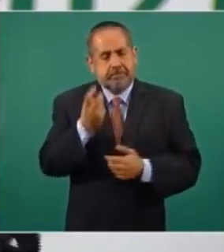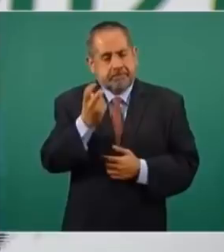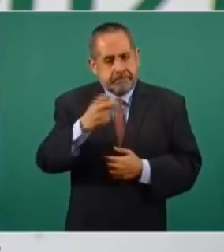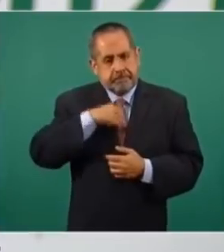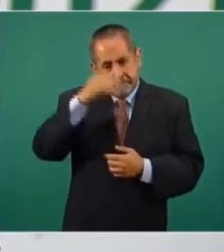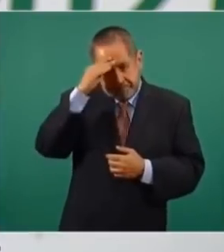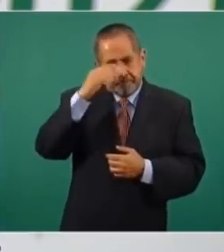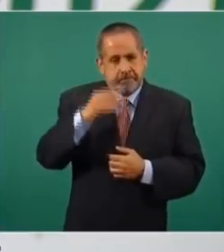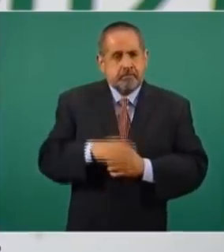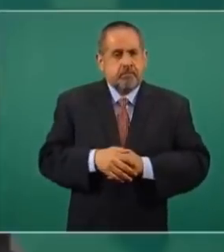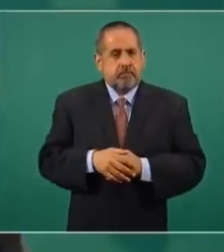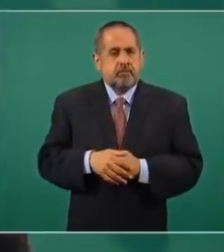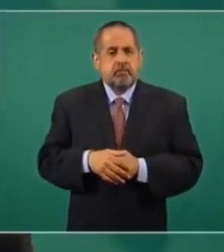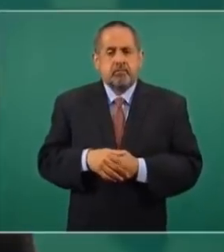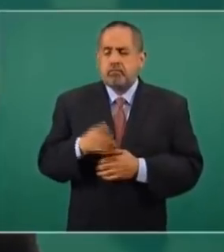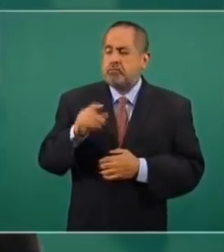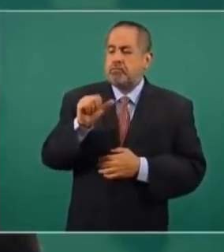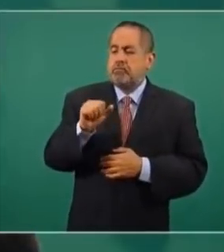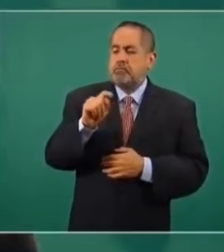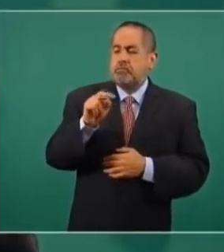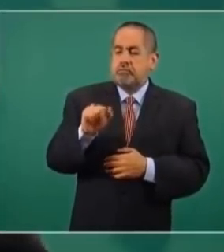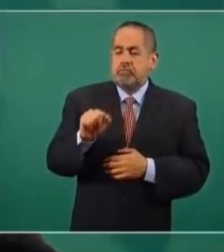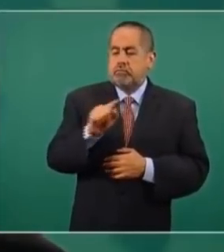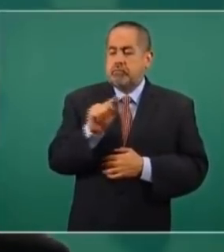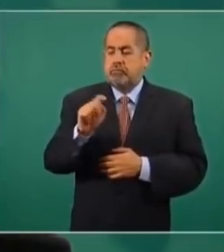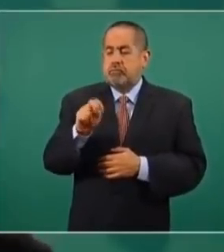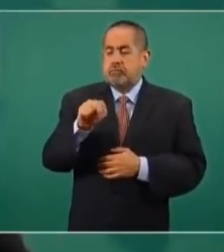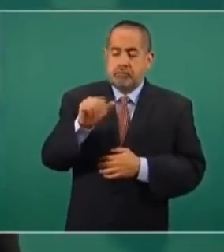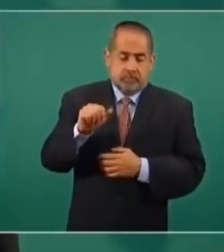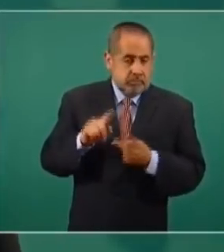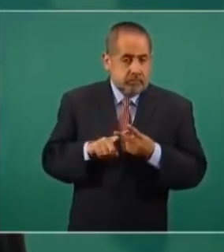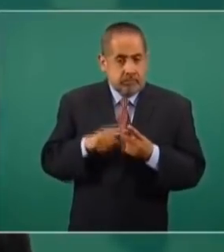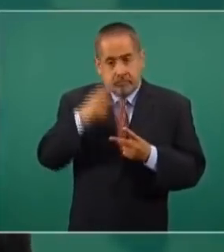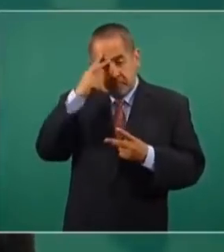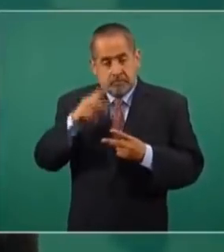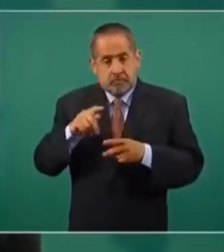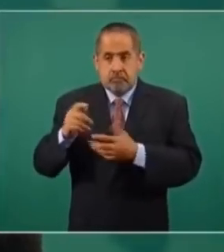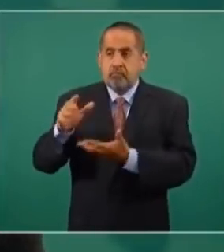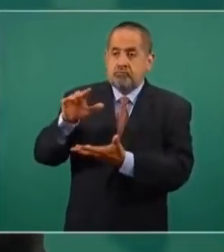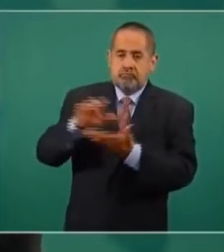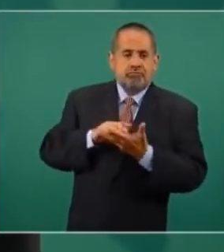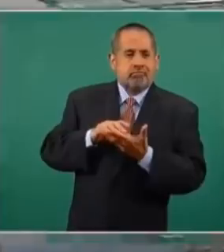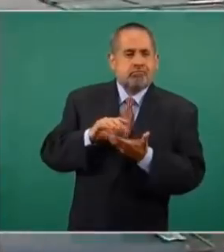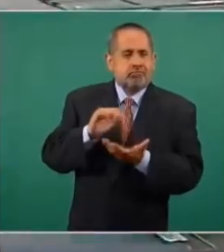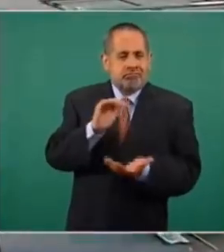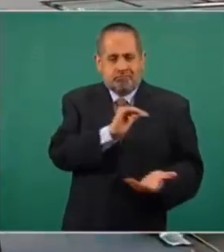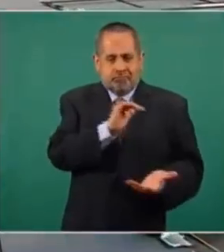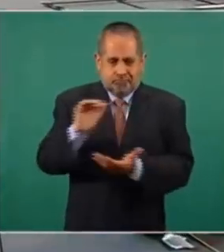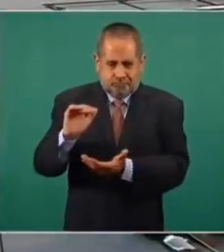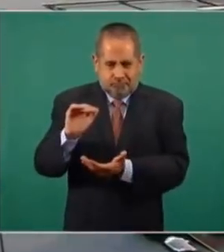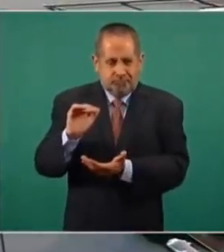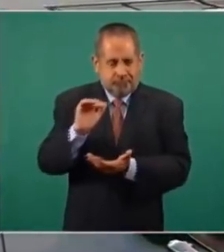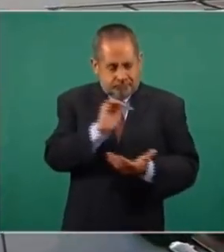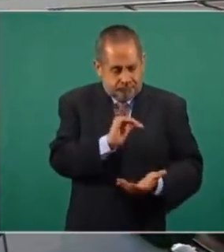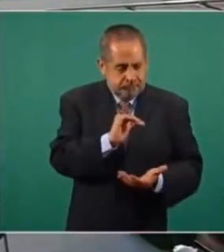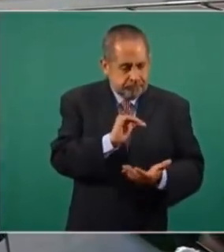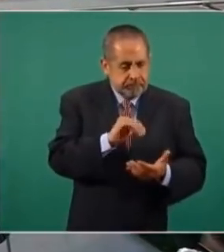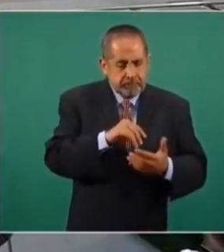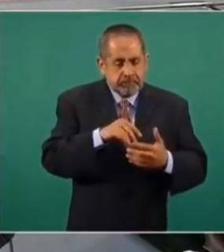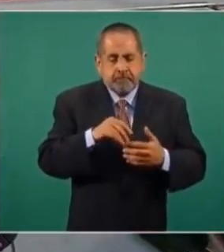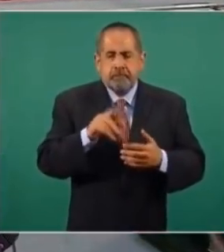Entonces, se hizo ese acuerdo con AstraZeneca. A México se le va a proporcionar, como ya dije, a su momento